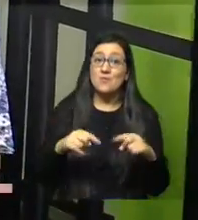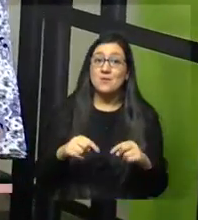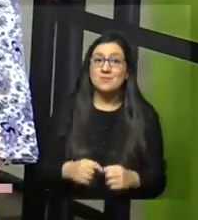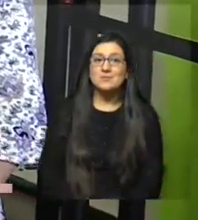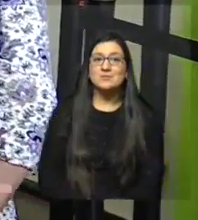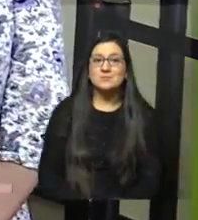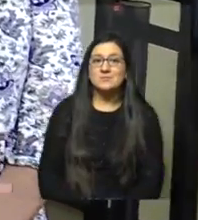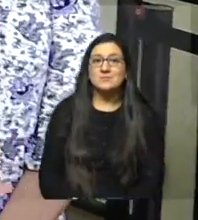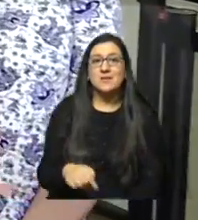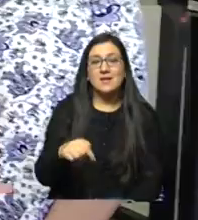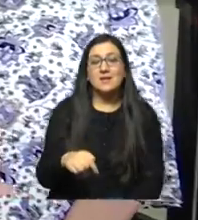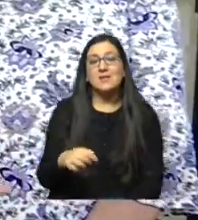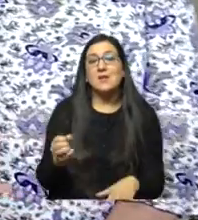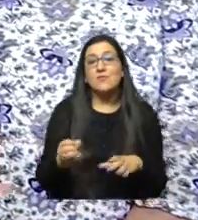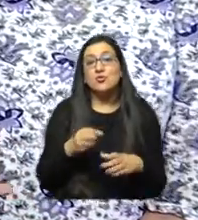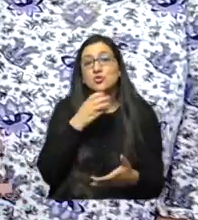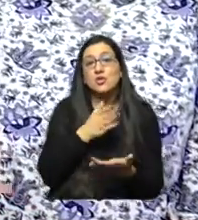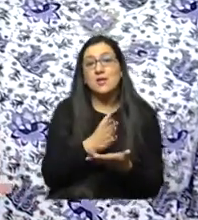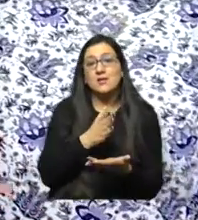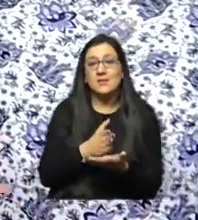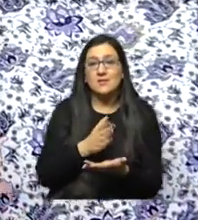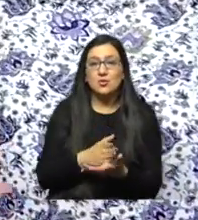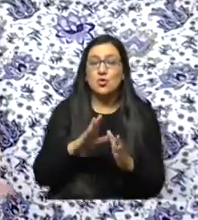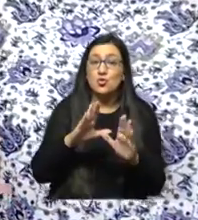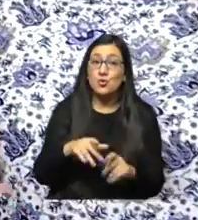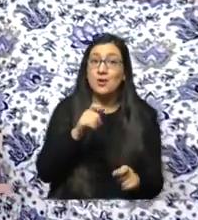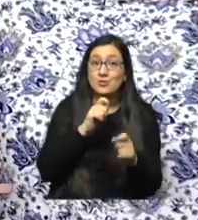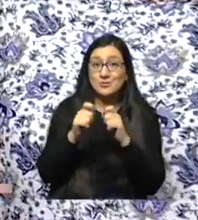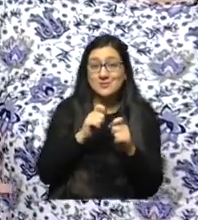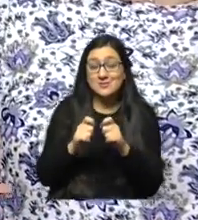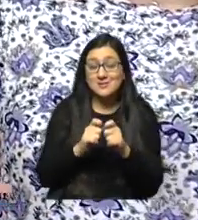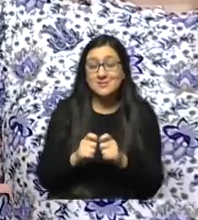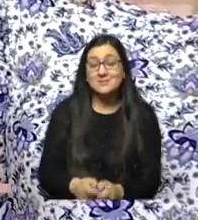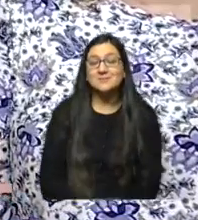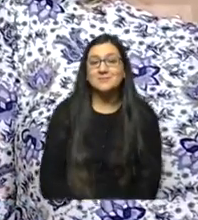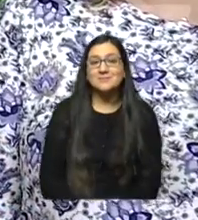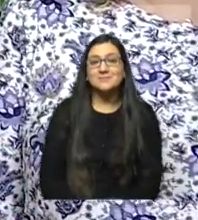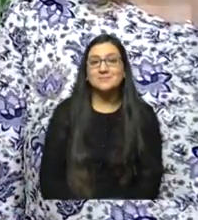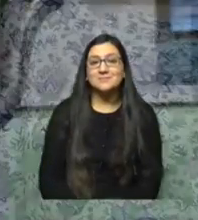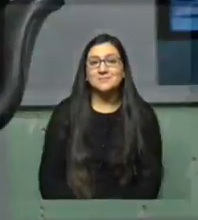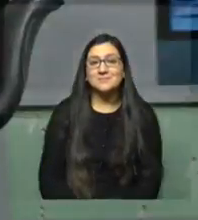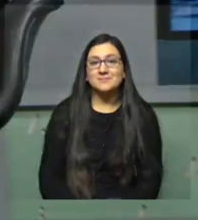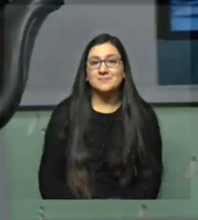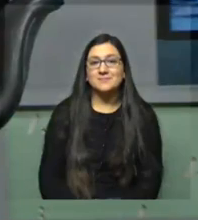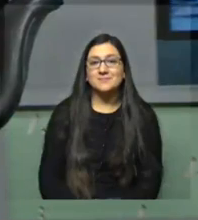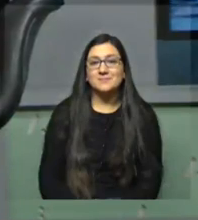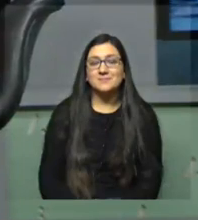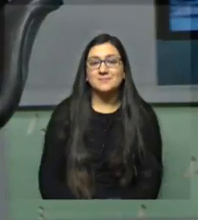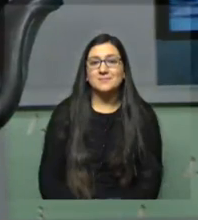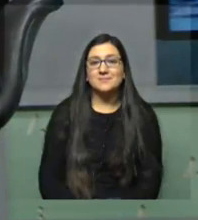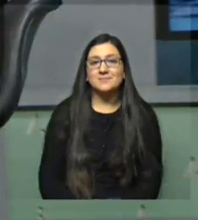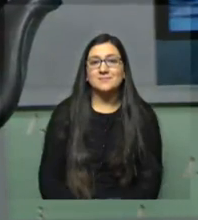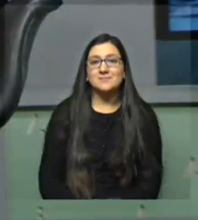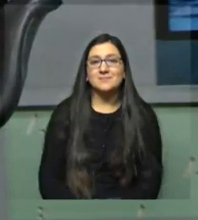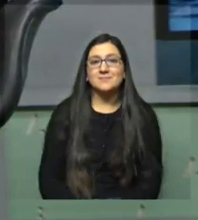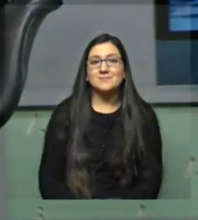Estudios Centrales, desde aquí, desde el Fondo de Solidaridad, con todas estas noticias y novedades que se trae el fondo este año. ¿Averiguaste eso a tu hermano, Juan Pablo? Bien, bien,